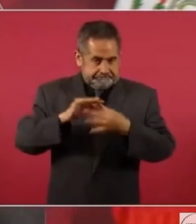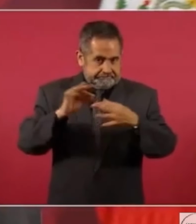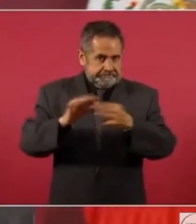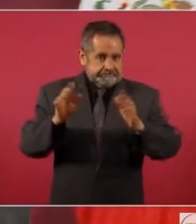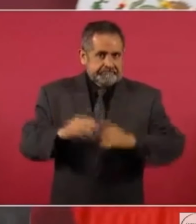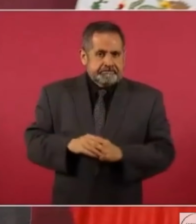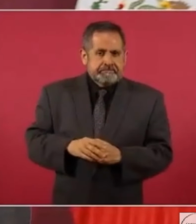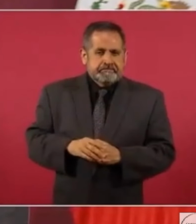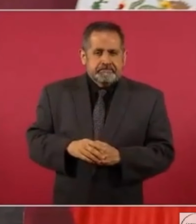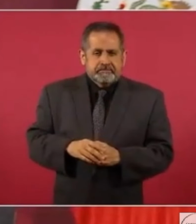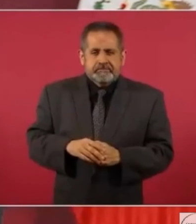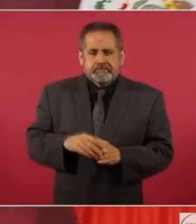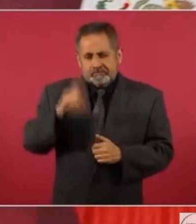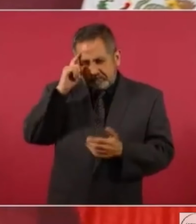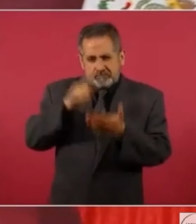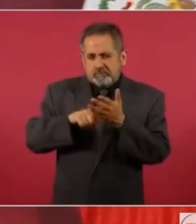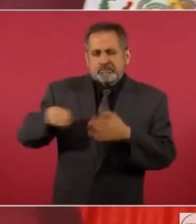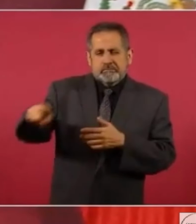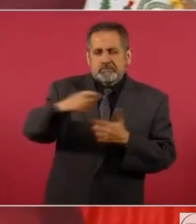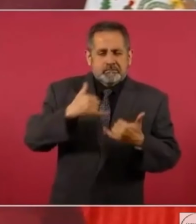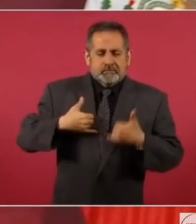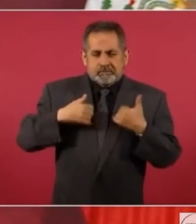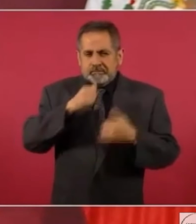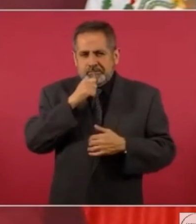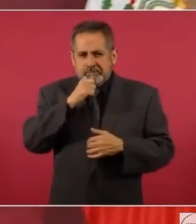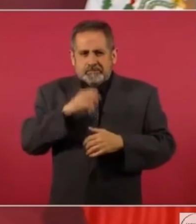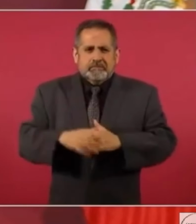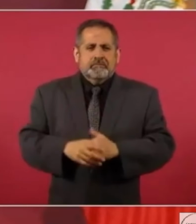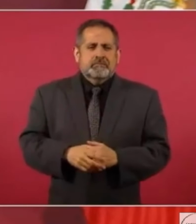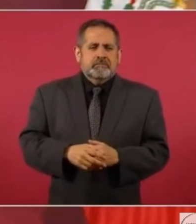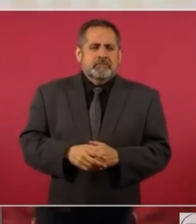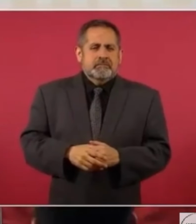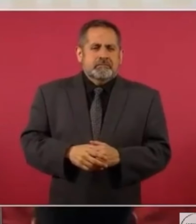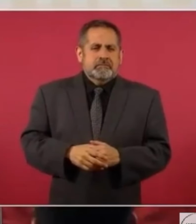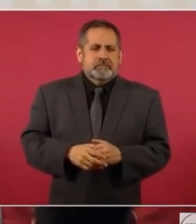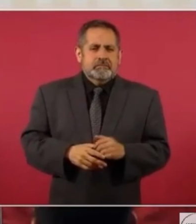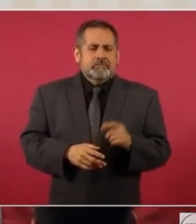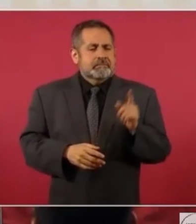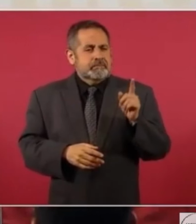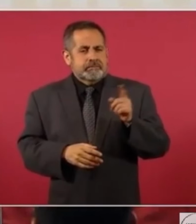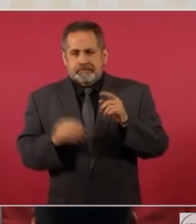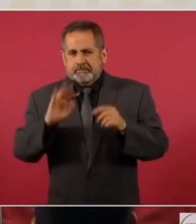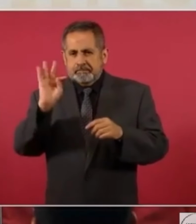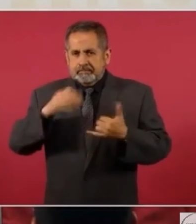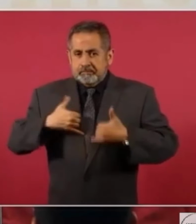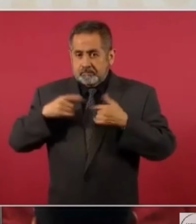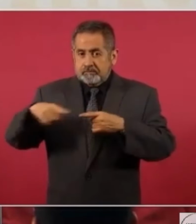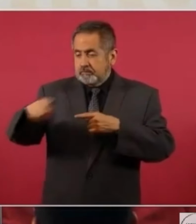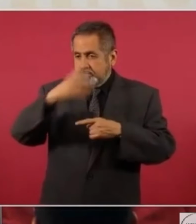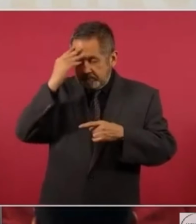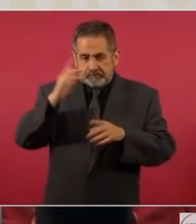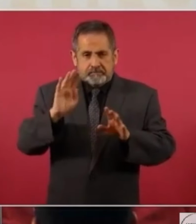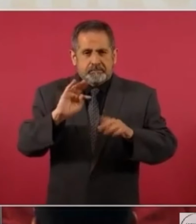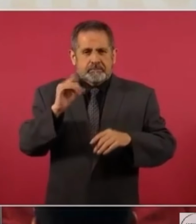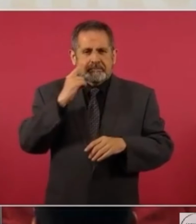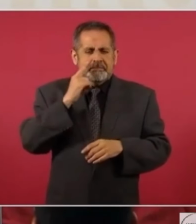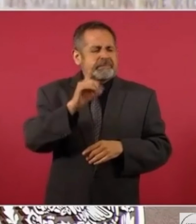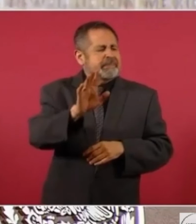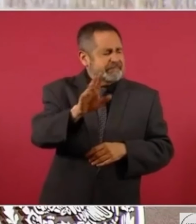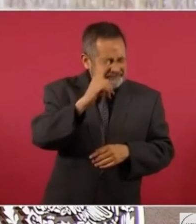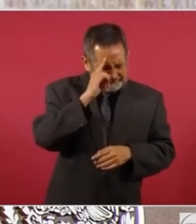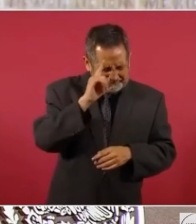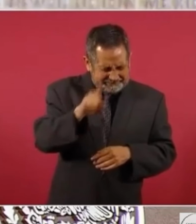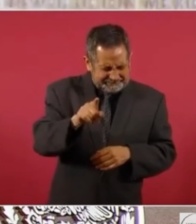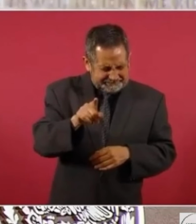porque esto estoy seguro que los jóvenes… El embajador de los Estados Unidos. No lo saben, no. Creo que era